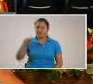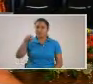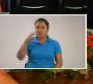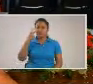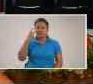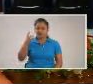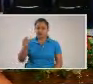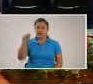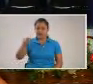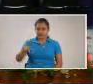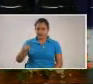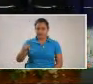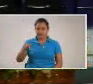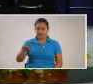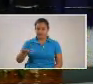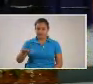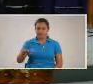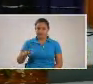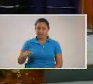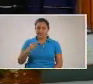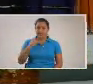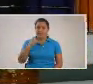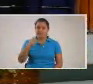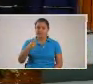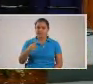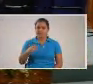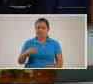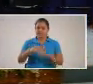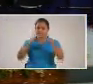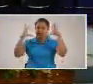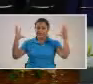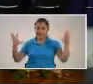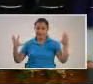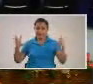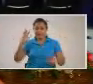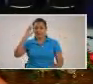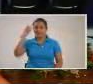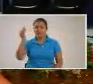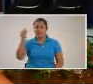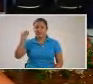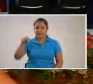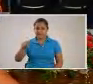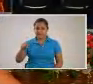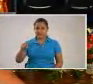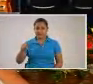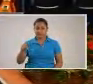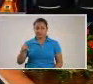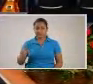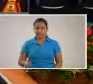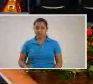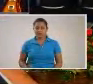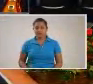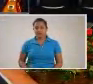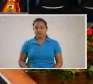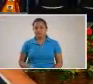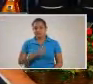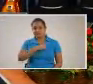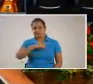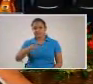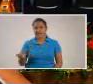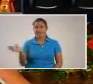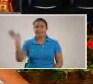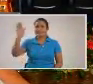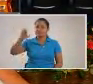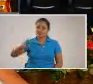cuenta acá, aquí dice claramente que este evento sucederá después del